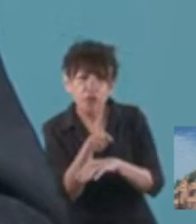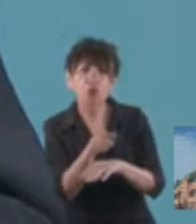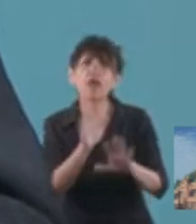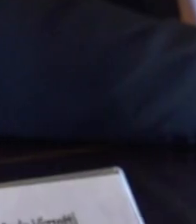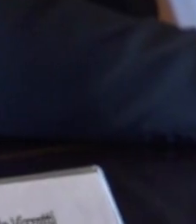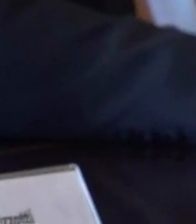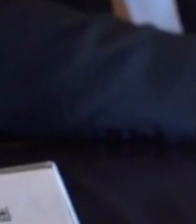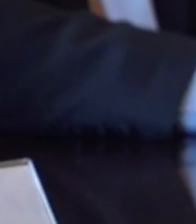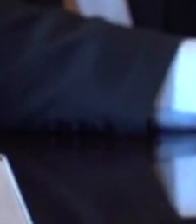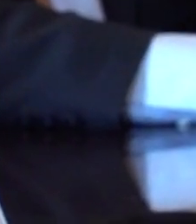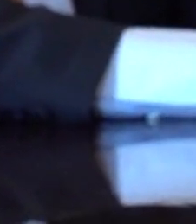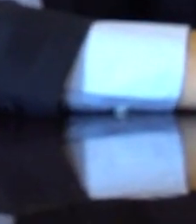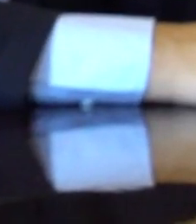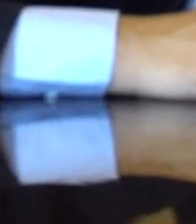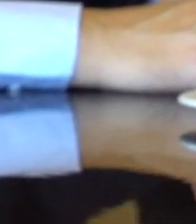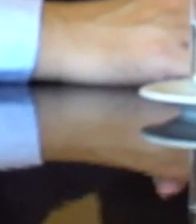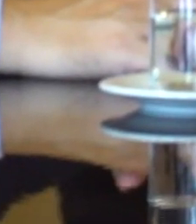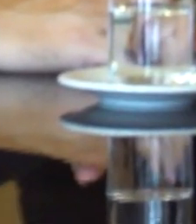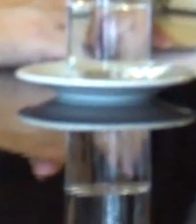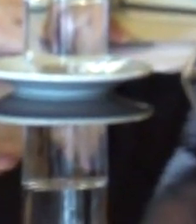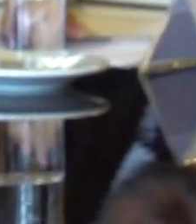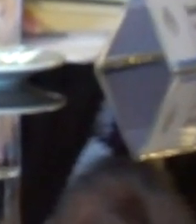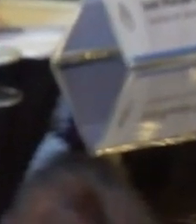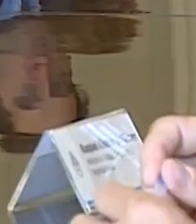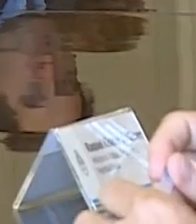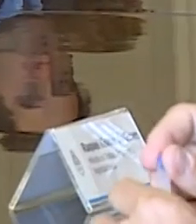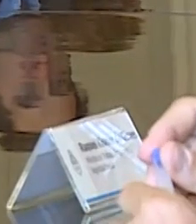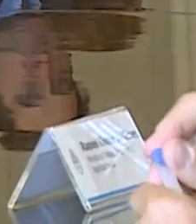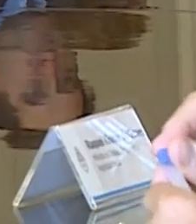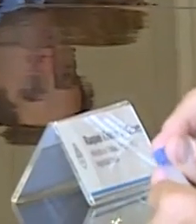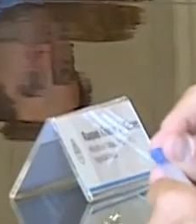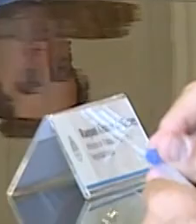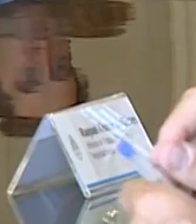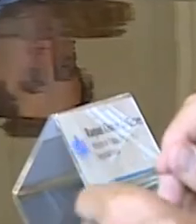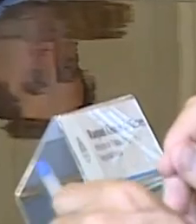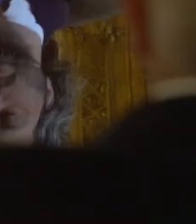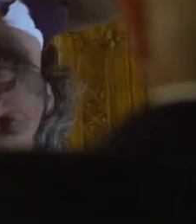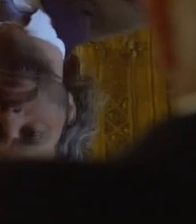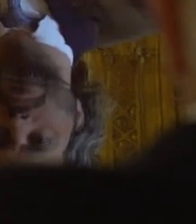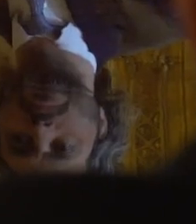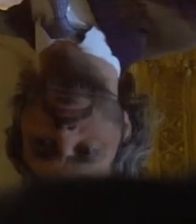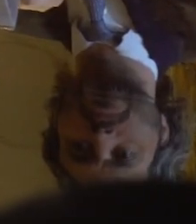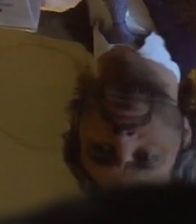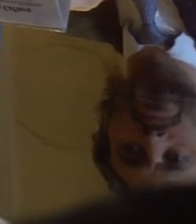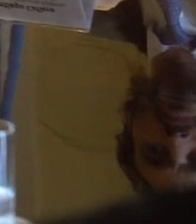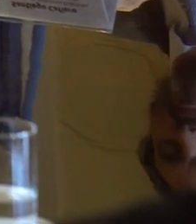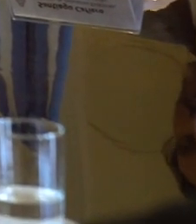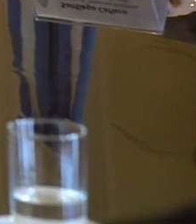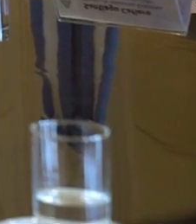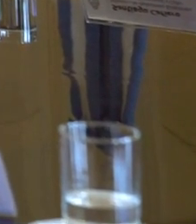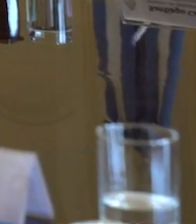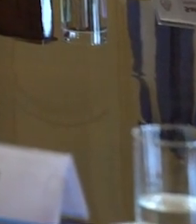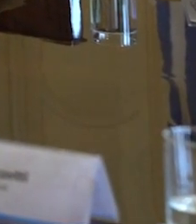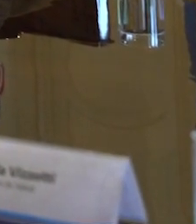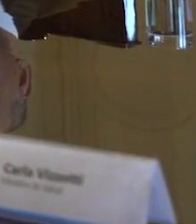primero no no hace que el sars 2 sea un virus que esté circulando en forma predominante y segundo no es un aumento muy